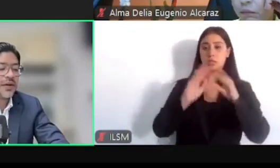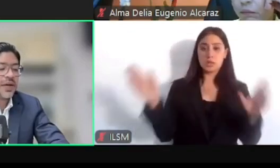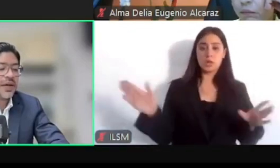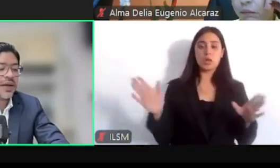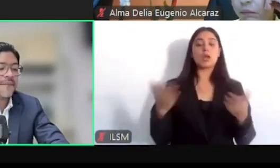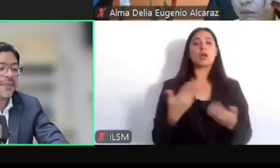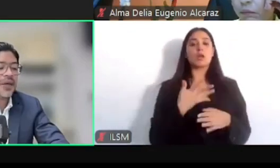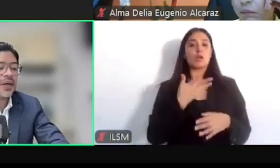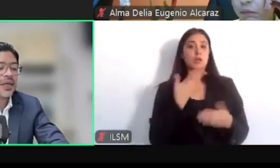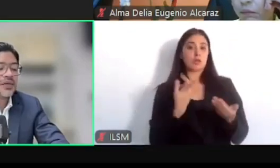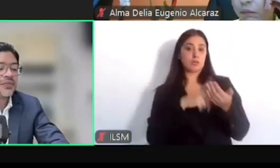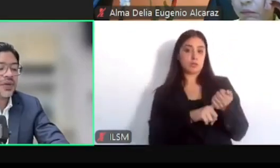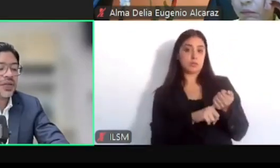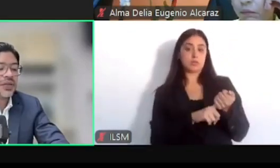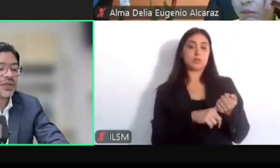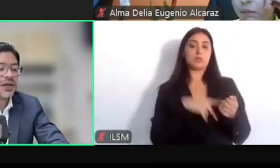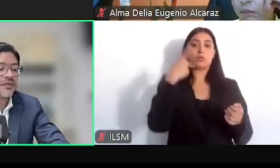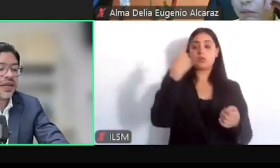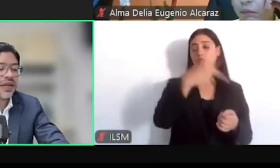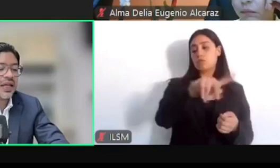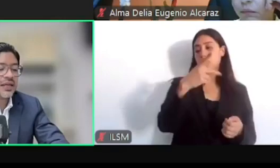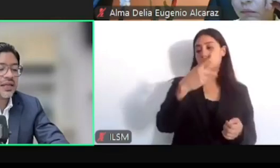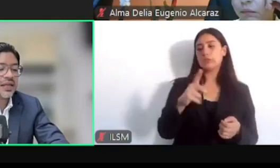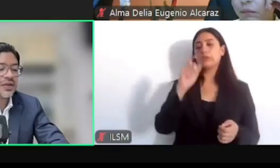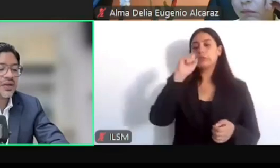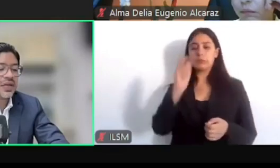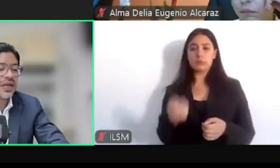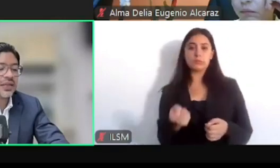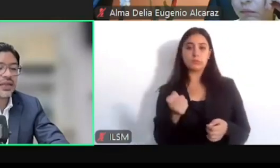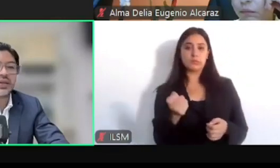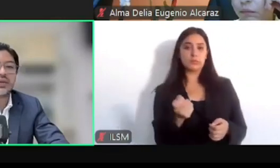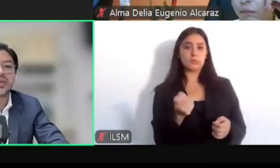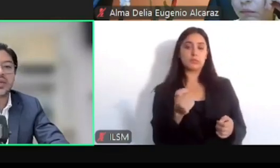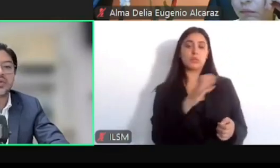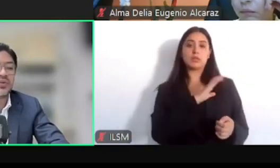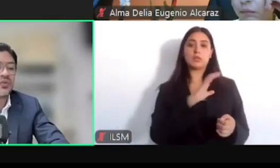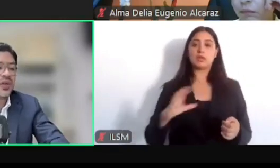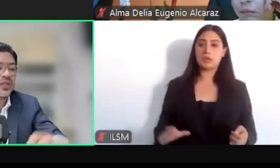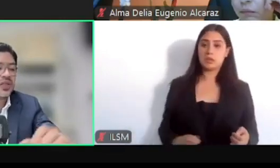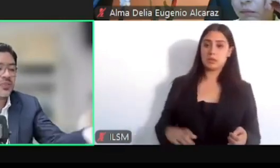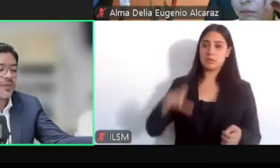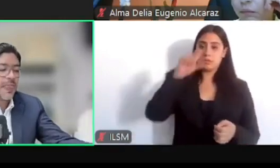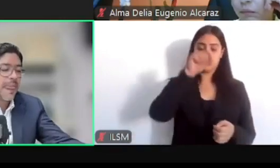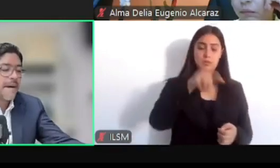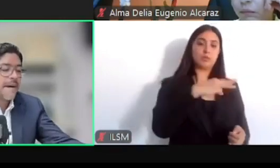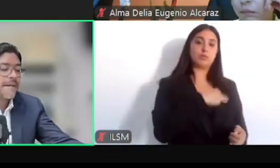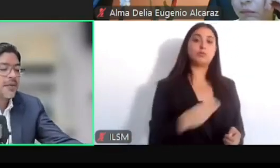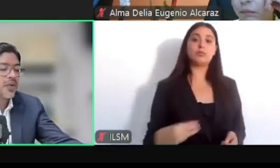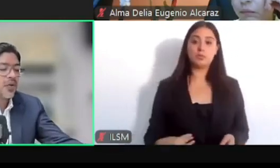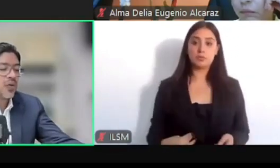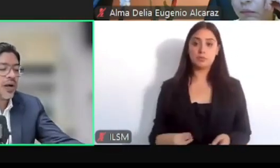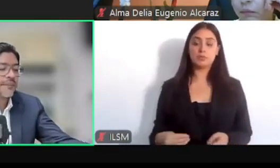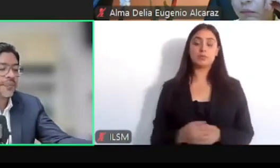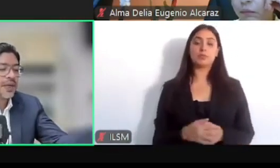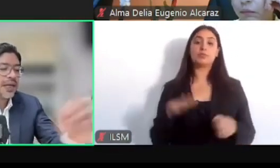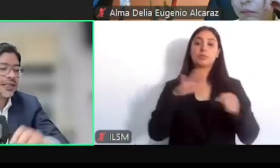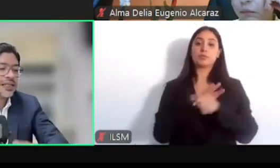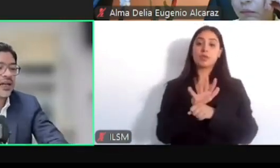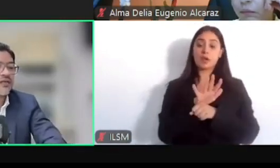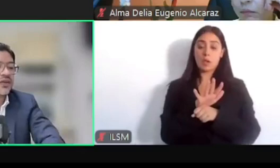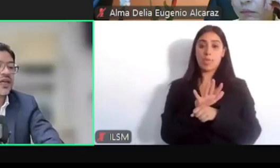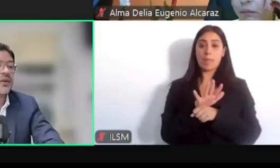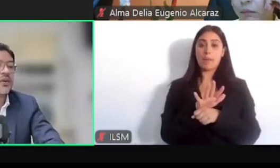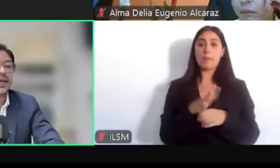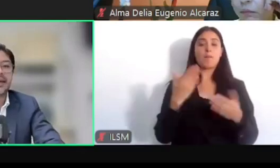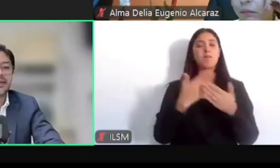Prim que su impugnación se refería a la designación del candidato de dicho municipio Por lo cual es